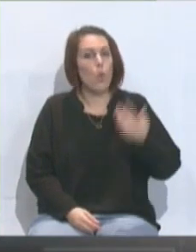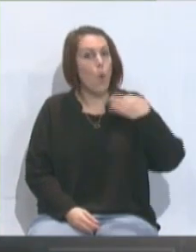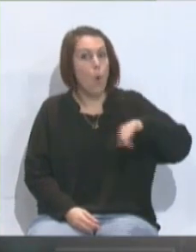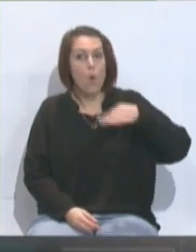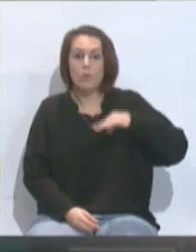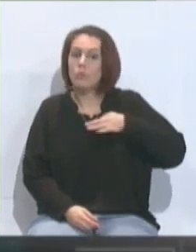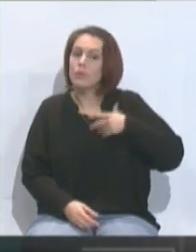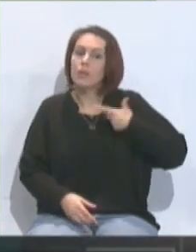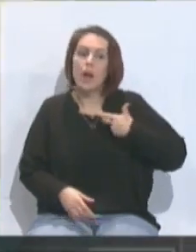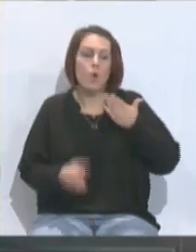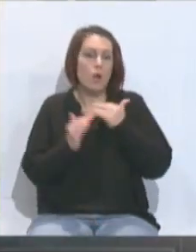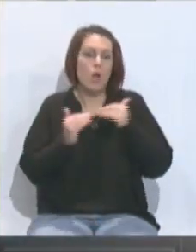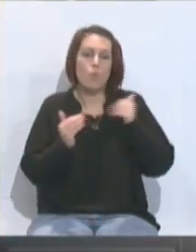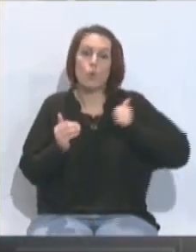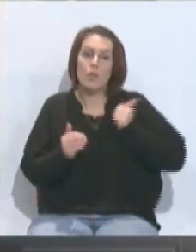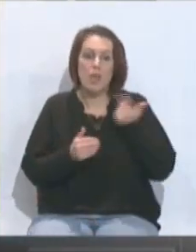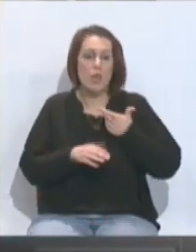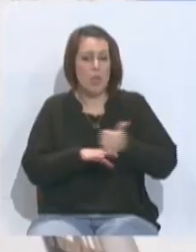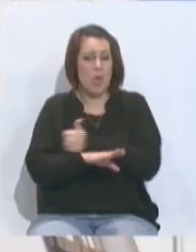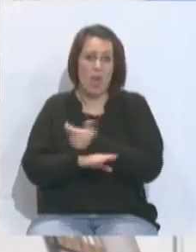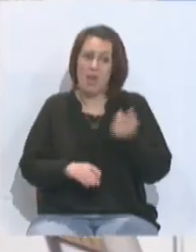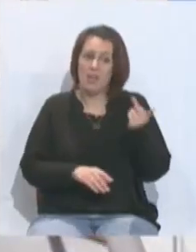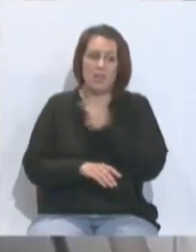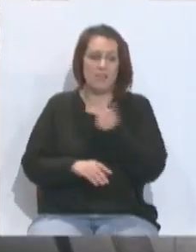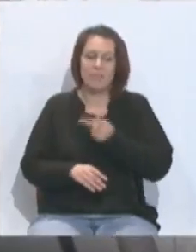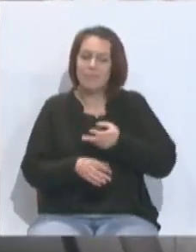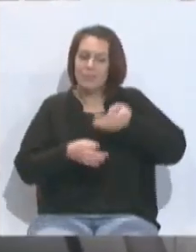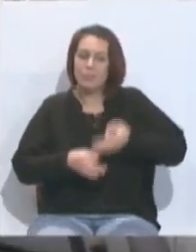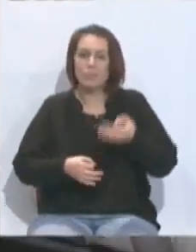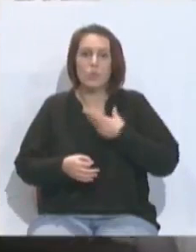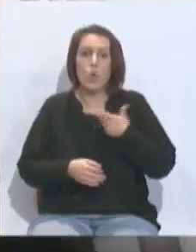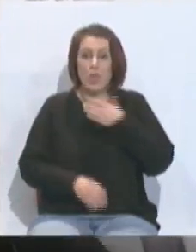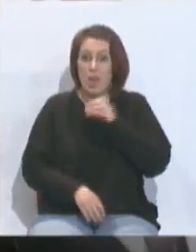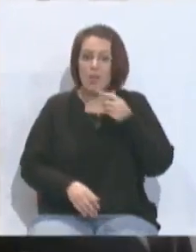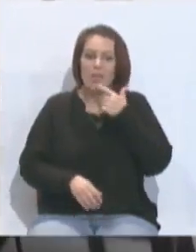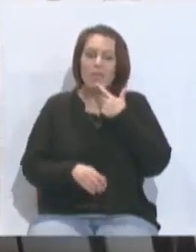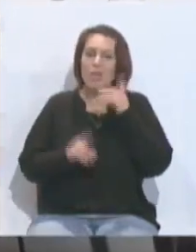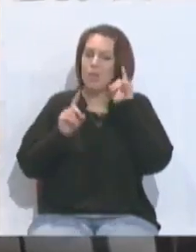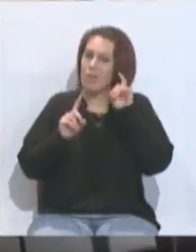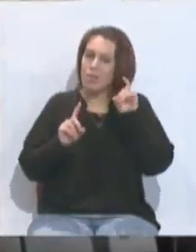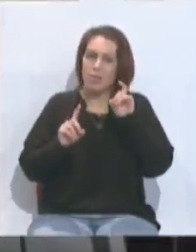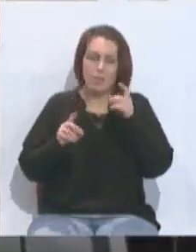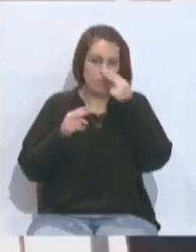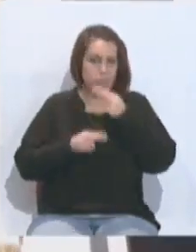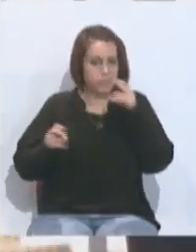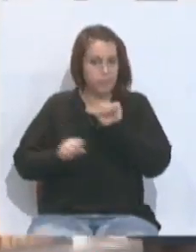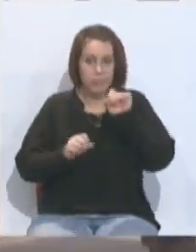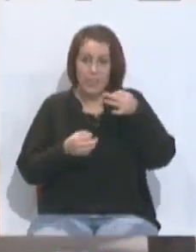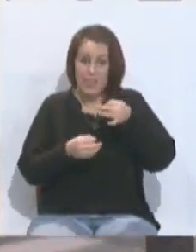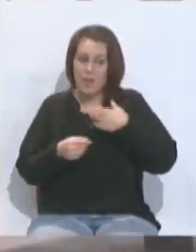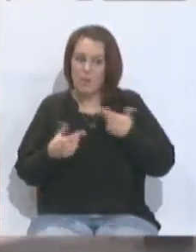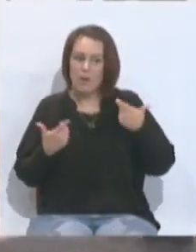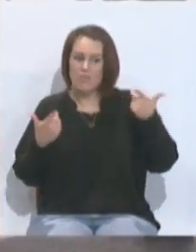de la igualdad de oportunidades entre unos y otros ciudadanos. Comisiones Obreras sostiene el blindaje de la educación pública, evitando nuevas supresiones